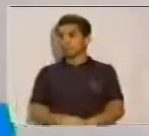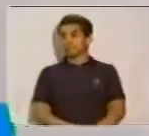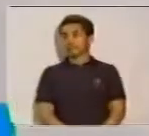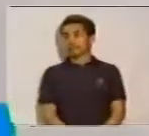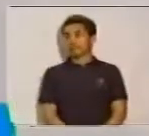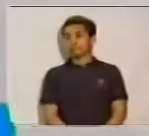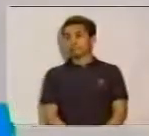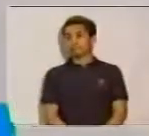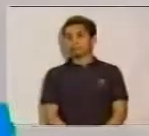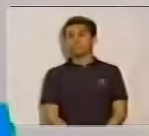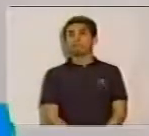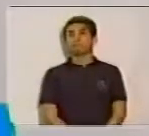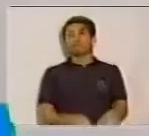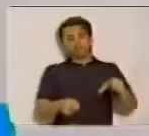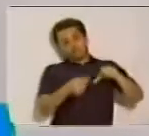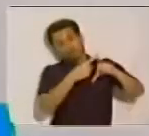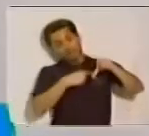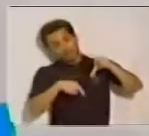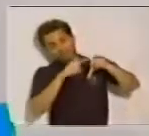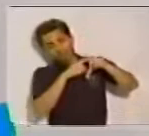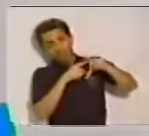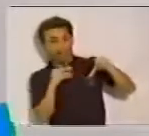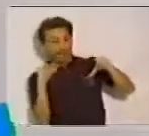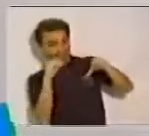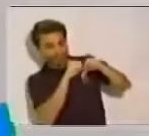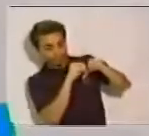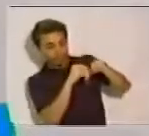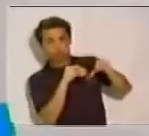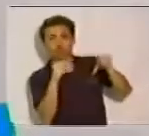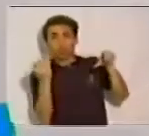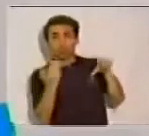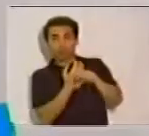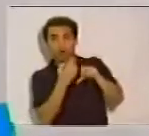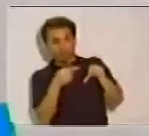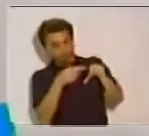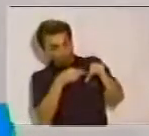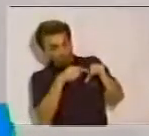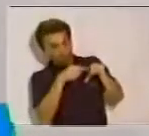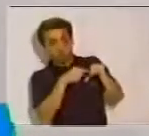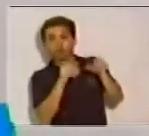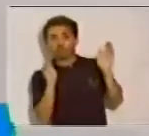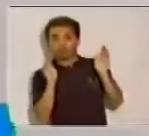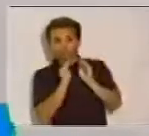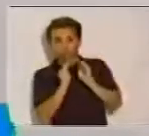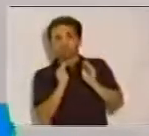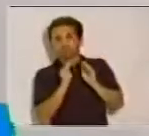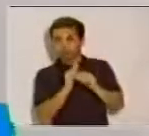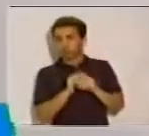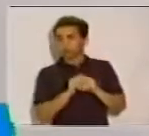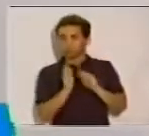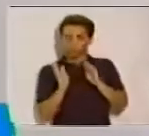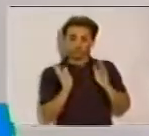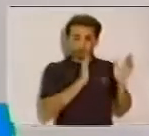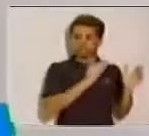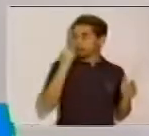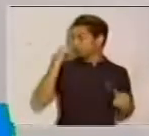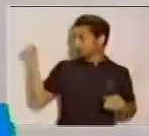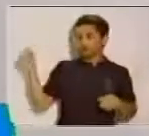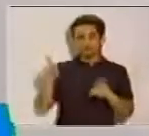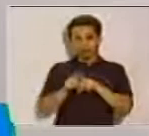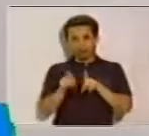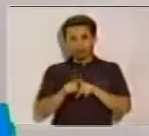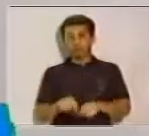La circunferencia mayor y la circunferencia menor. Siempre de este lado. Vamos en el